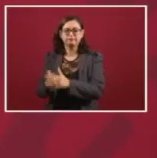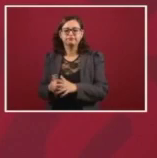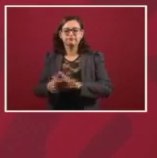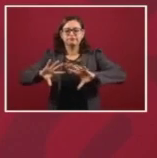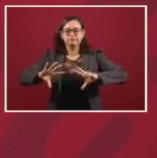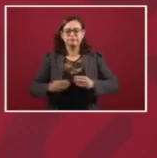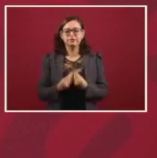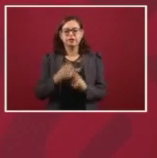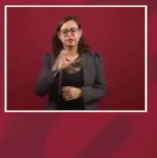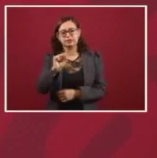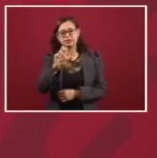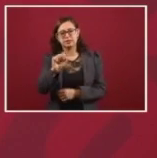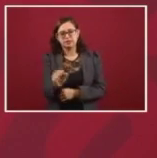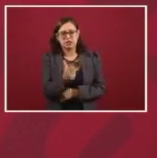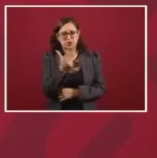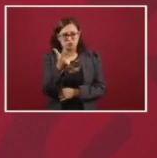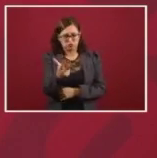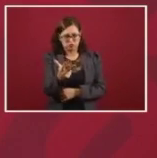Bajó